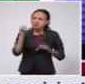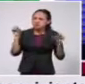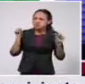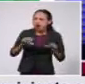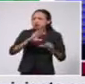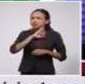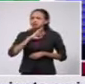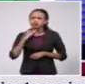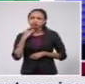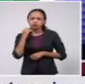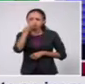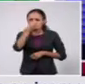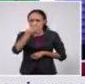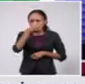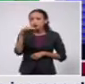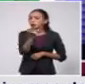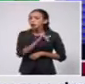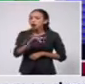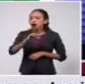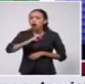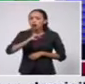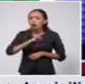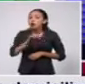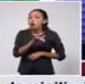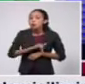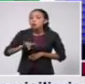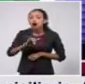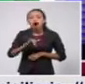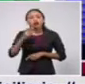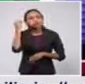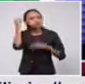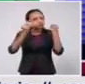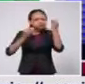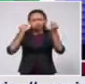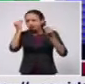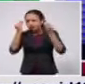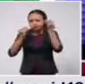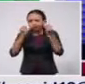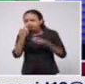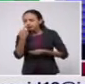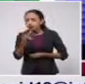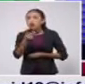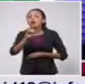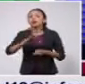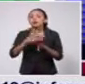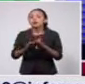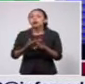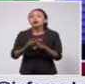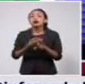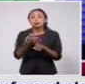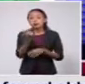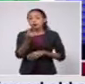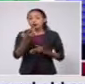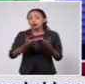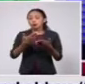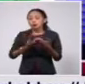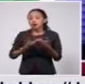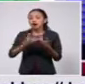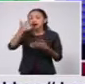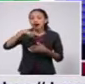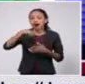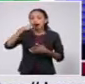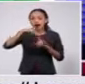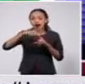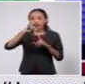nasal y tos, y se evaluó. Se hizo inicialmente un test de antígeno que fue positivo, después